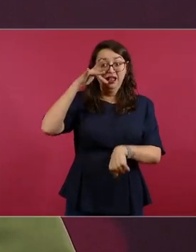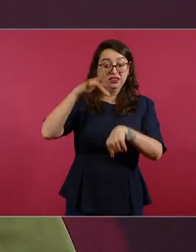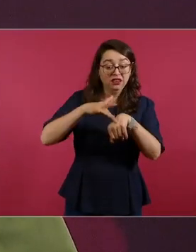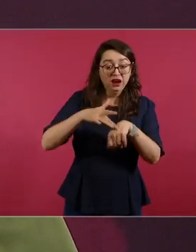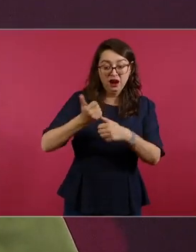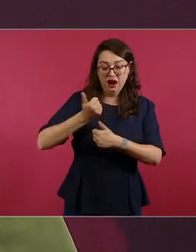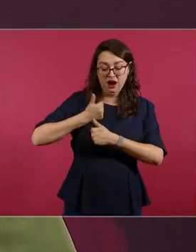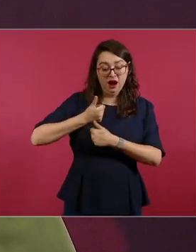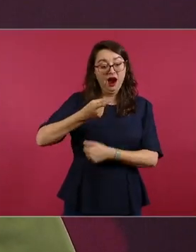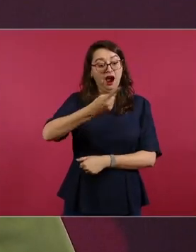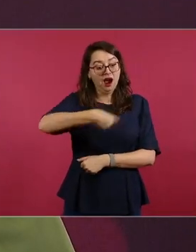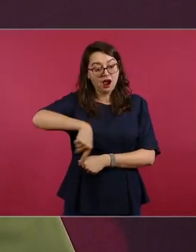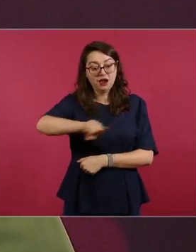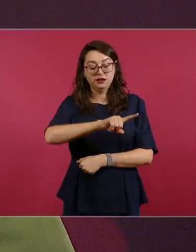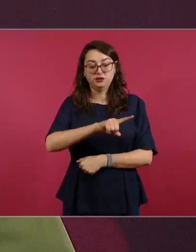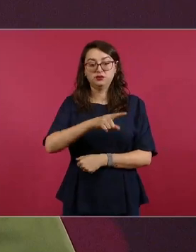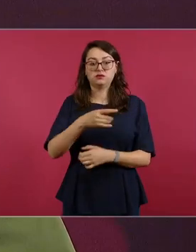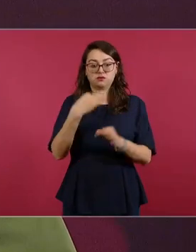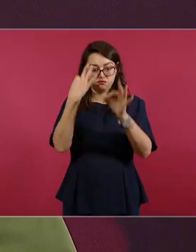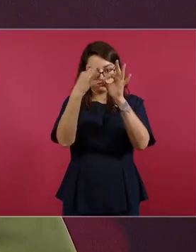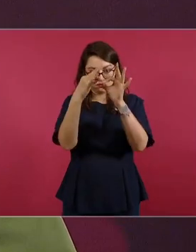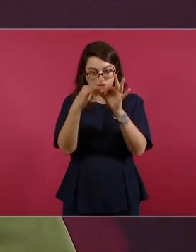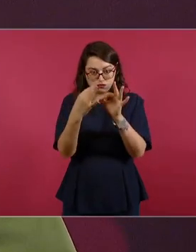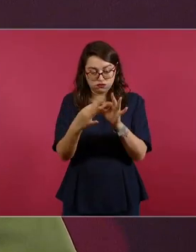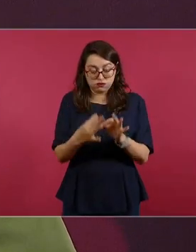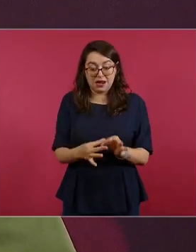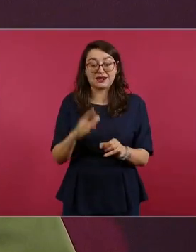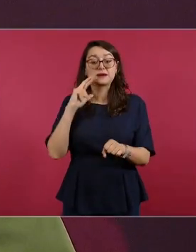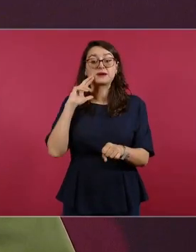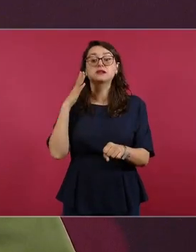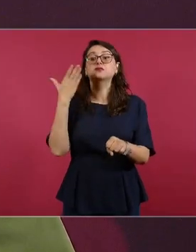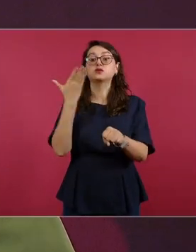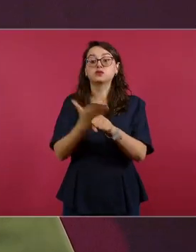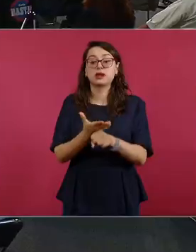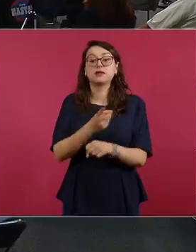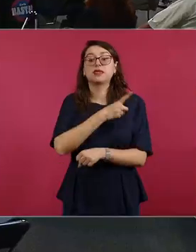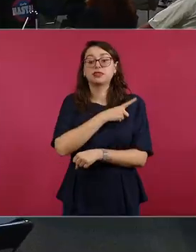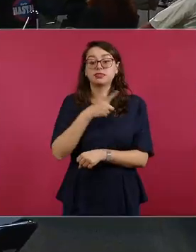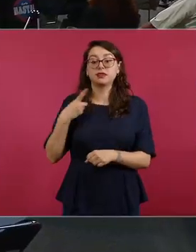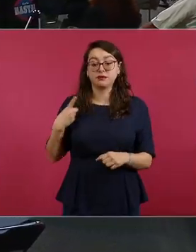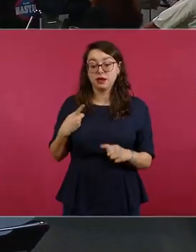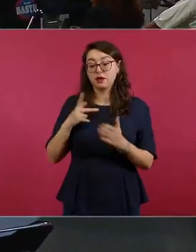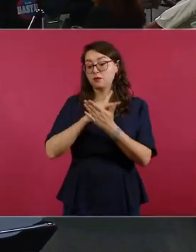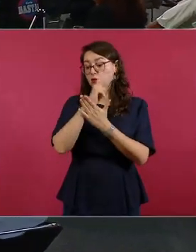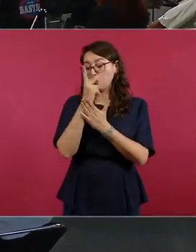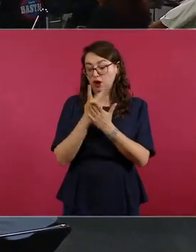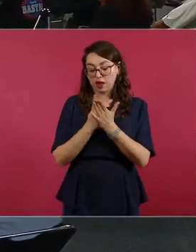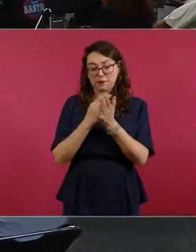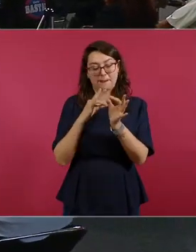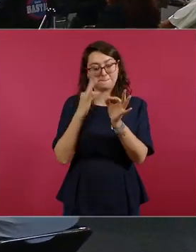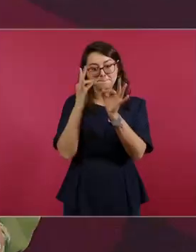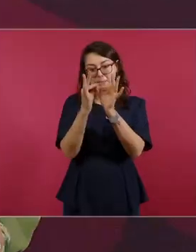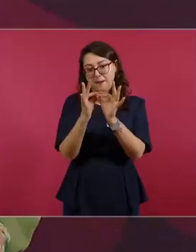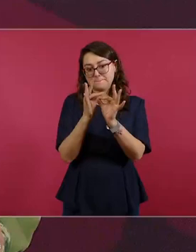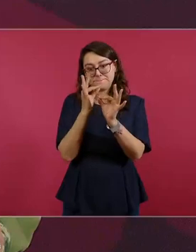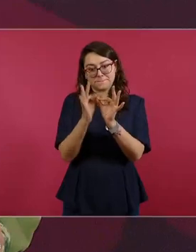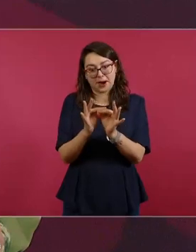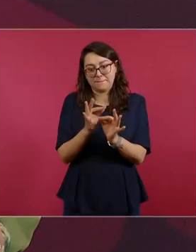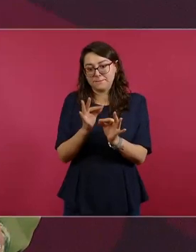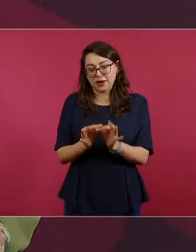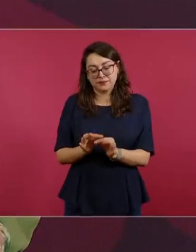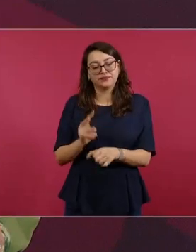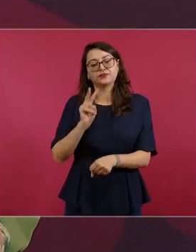quienes están ahí están aplicando los programas de adiestramiento tal y como se diseñan y si